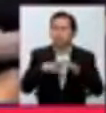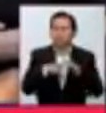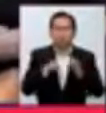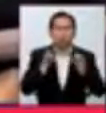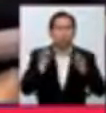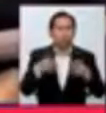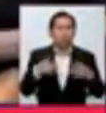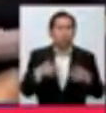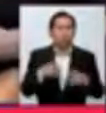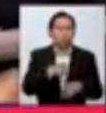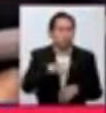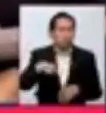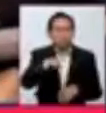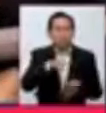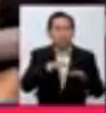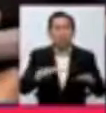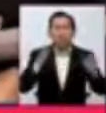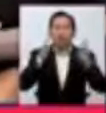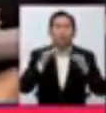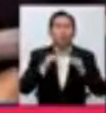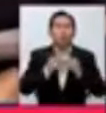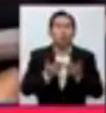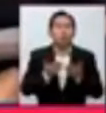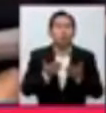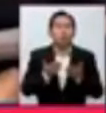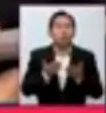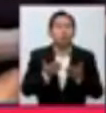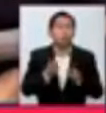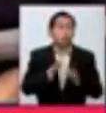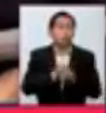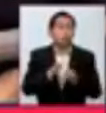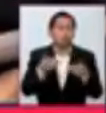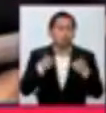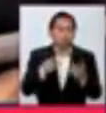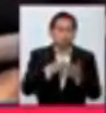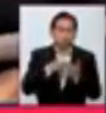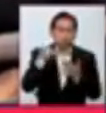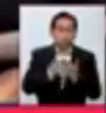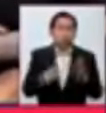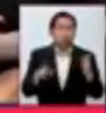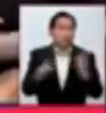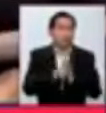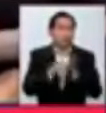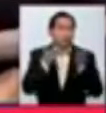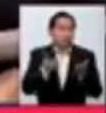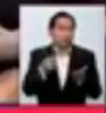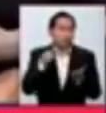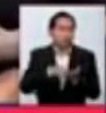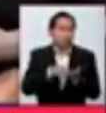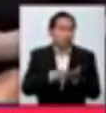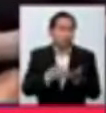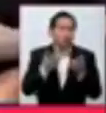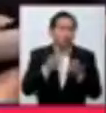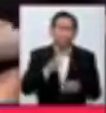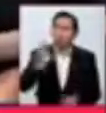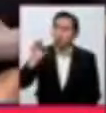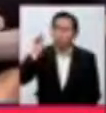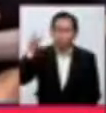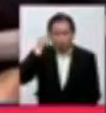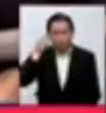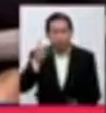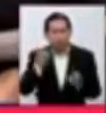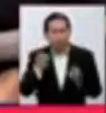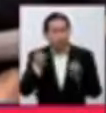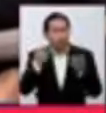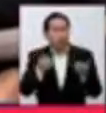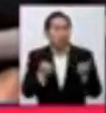terrible? ¿Qué se piensa hacer al respecto? Y en este caso sabemos que ya hay un proyecto de ley, ¿no es cierto?, que busca por parte del gobierno brindarle